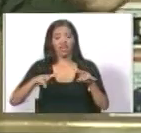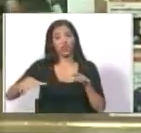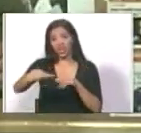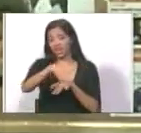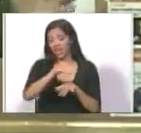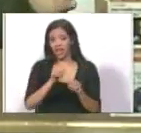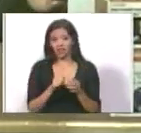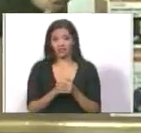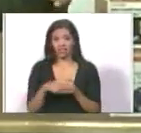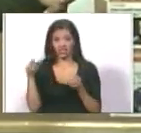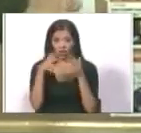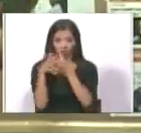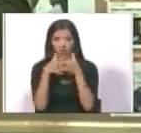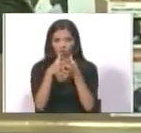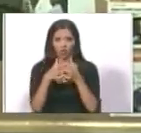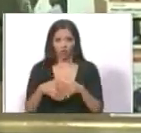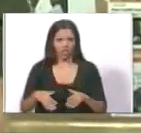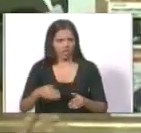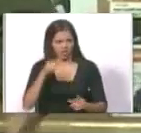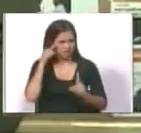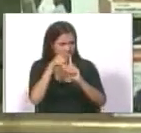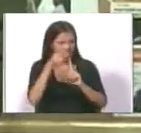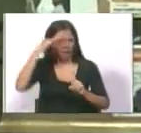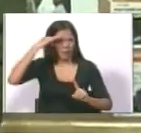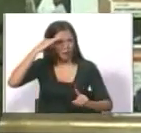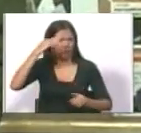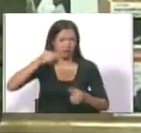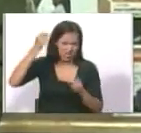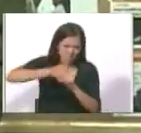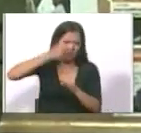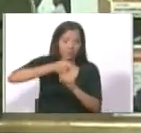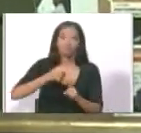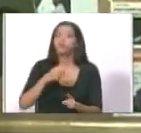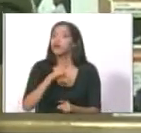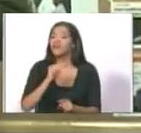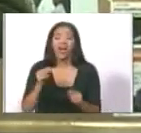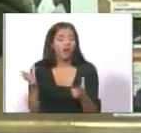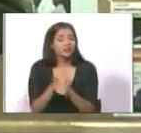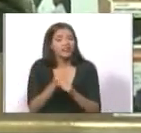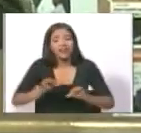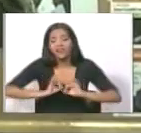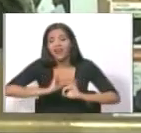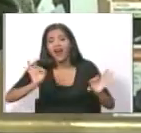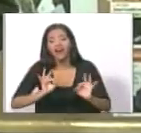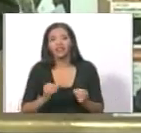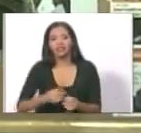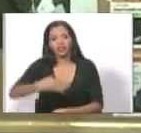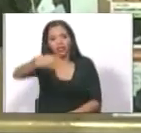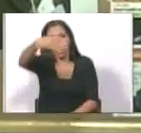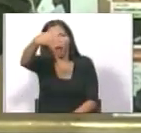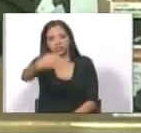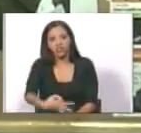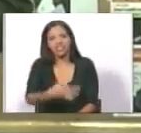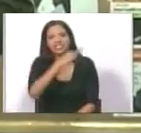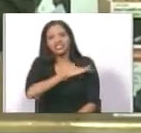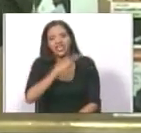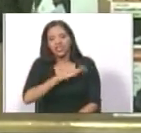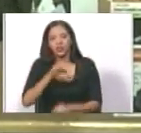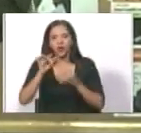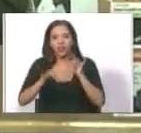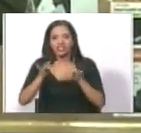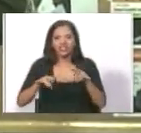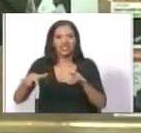La Fuerza Armada, tratando de ver qué consiguen. No van a conseguir nada. Se los garantizamos, señor Abraham, señor Pompeo,